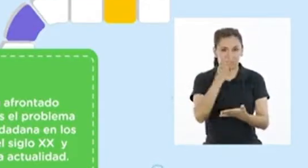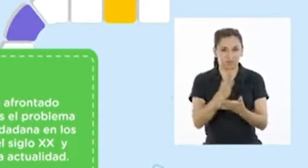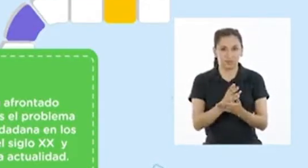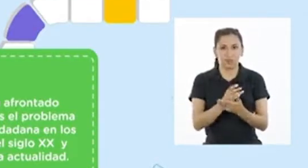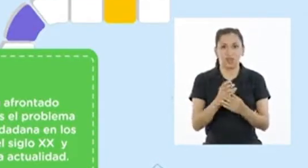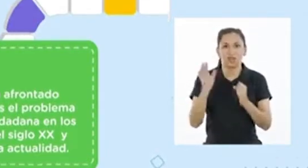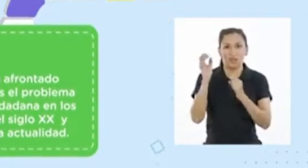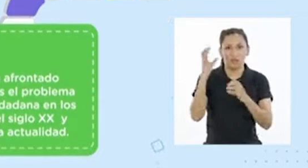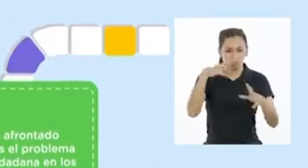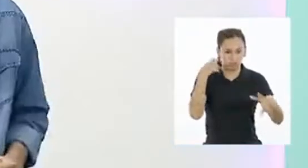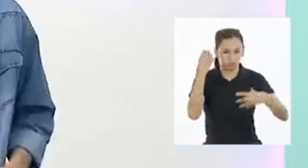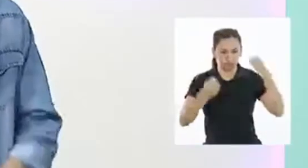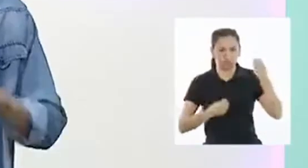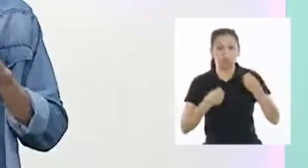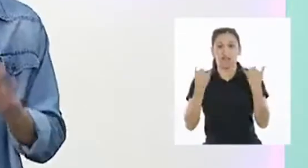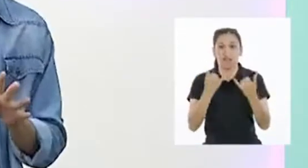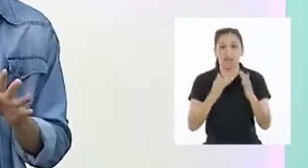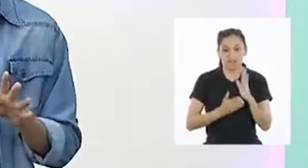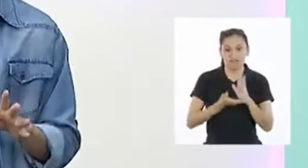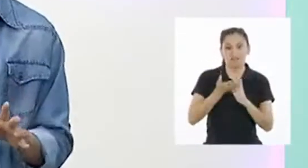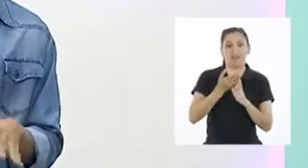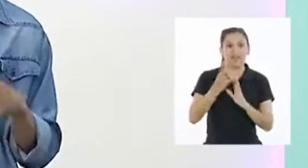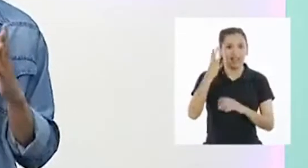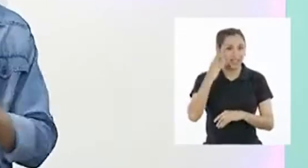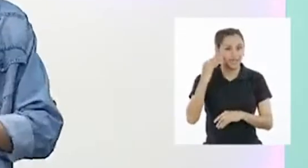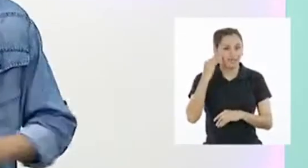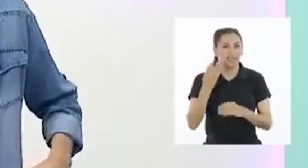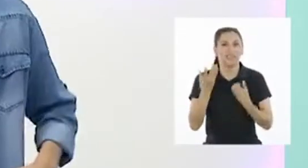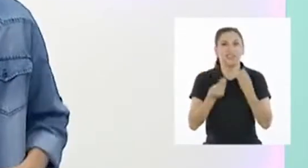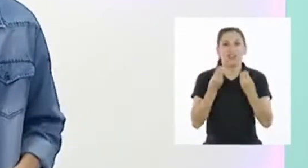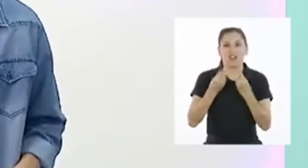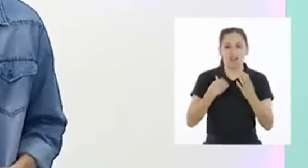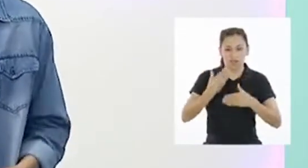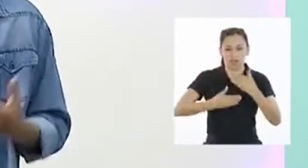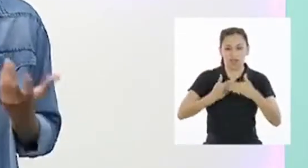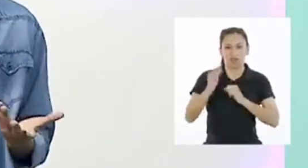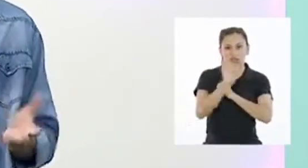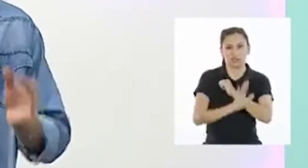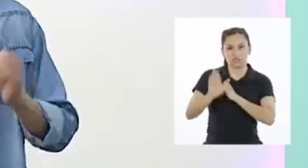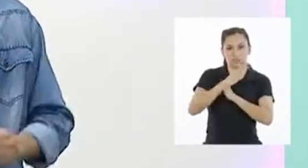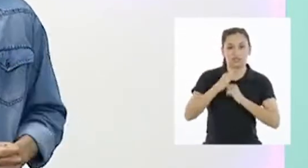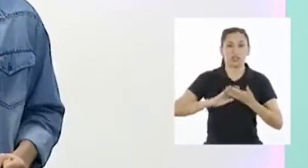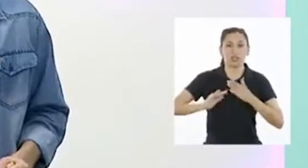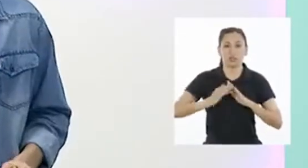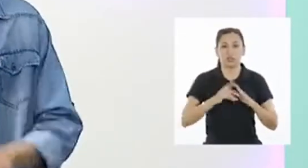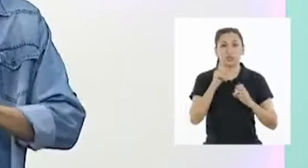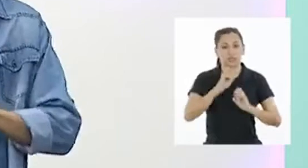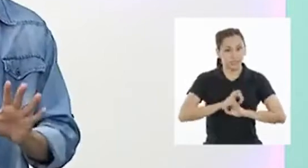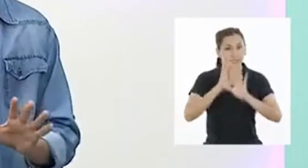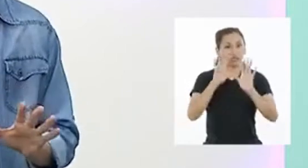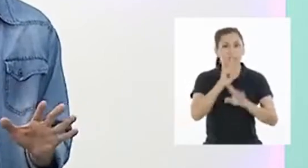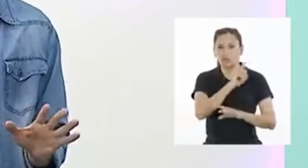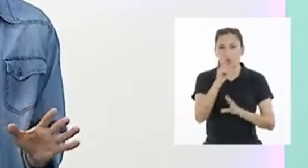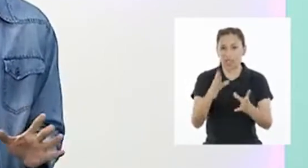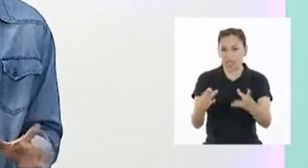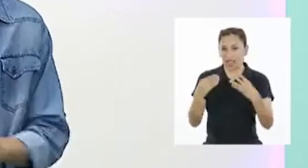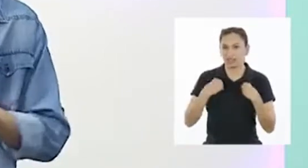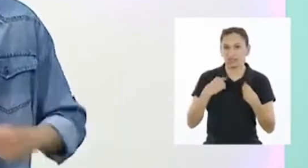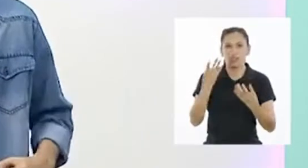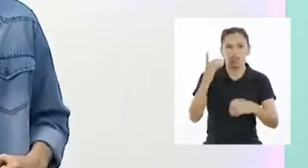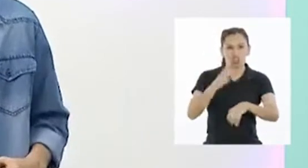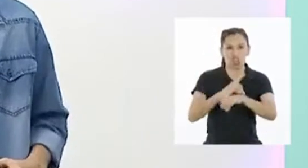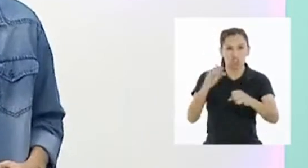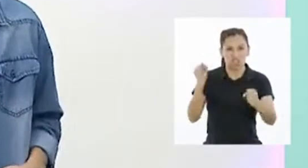inseguridad ciudadana. Cada vez somos más expertos en seguridad ciudadana. Espero que quede claro que no permitiremos que